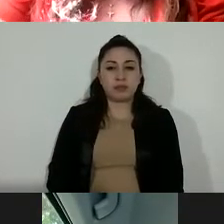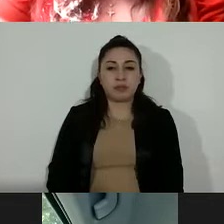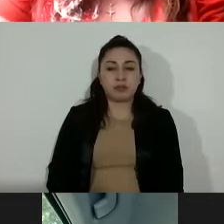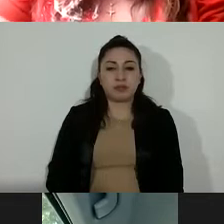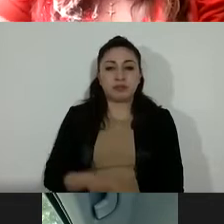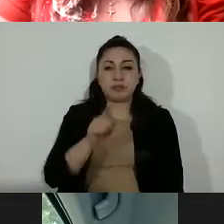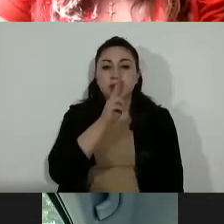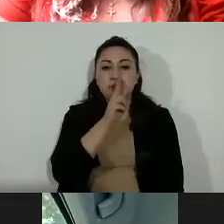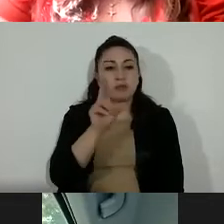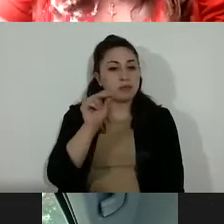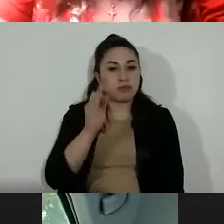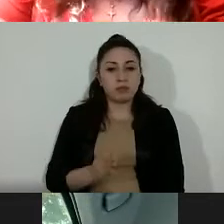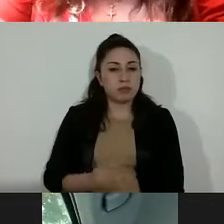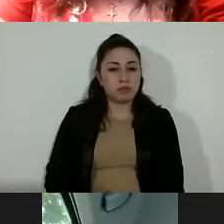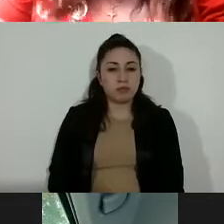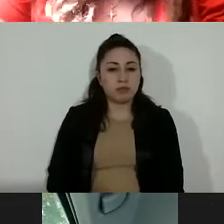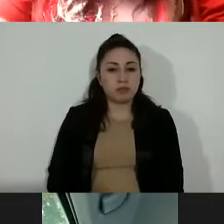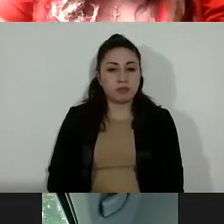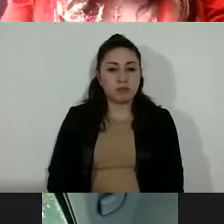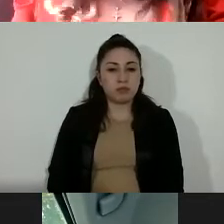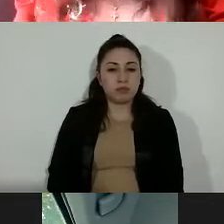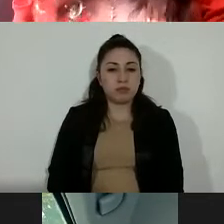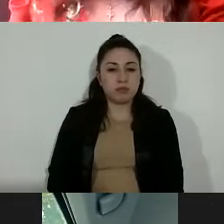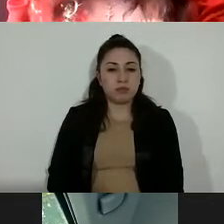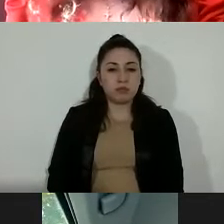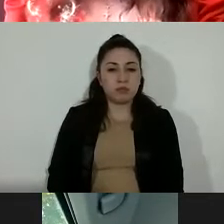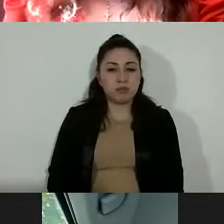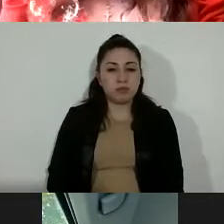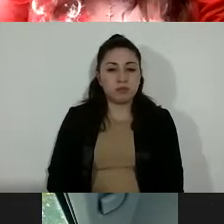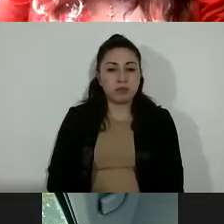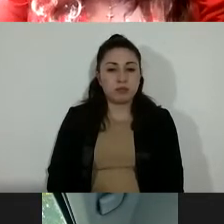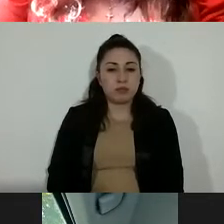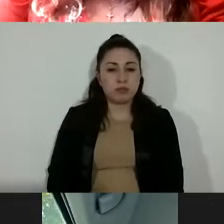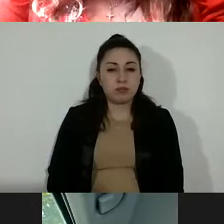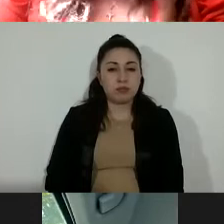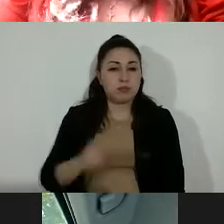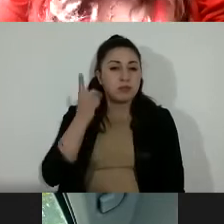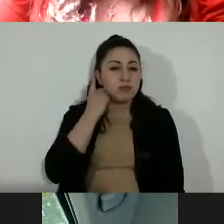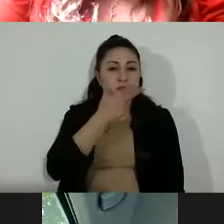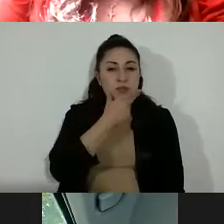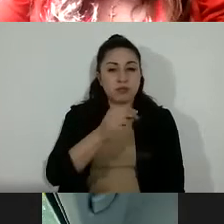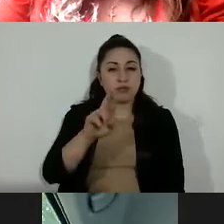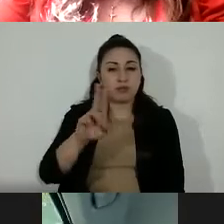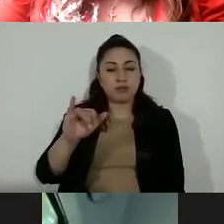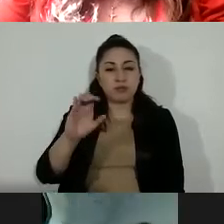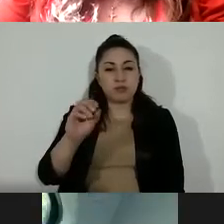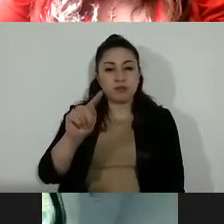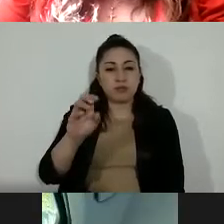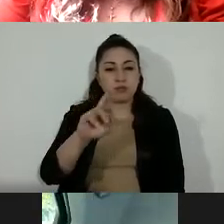Marta Ávila, en contra. Gracias, diputada. Diputado Ricardo Rubio Torres.